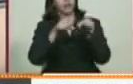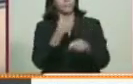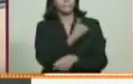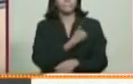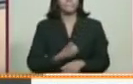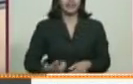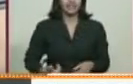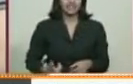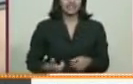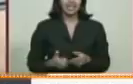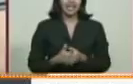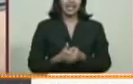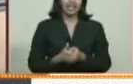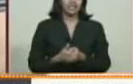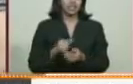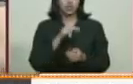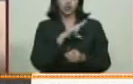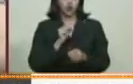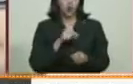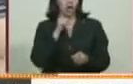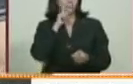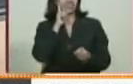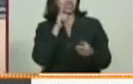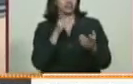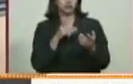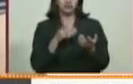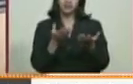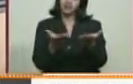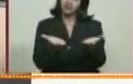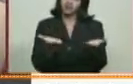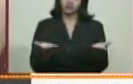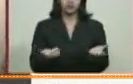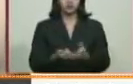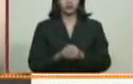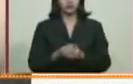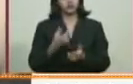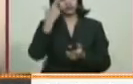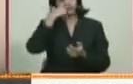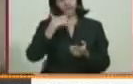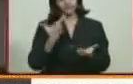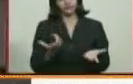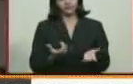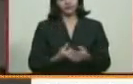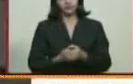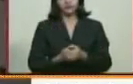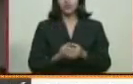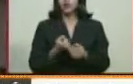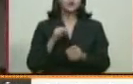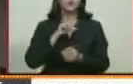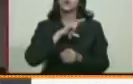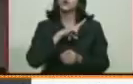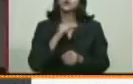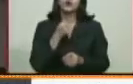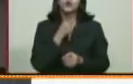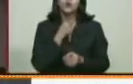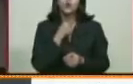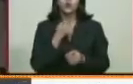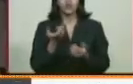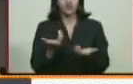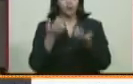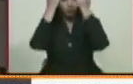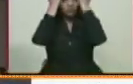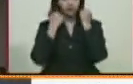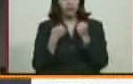se cuestione su legitimidad y su legalidad. Eso es infame. Entonces, como no nos gusta, vámonos a las guarimbas, vámonos